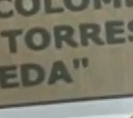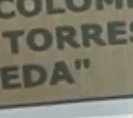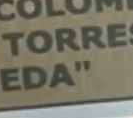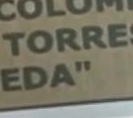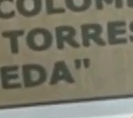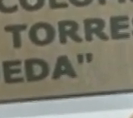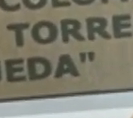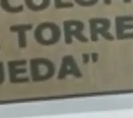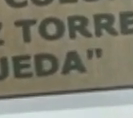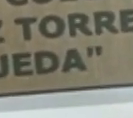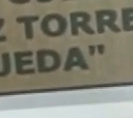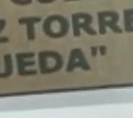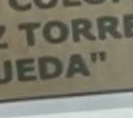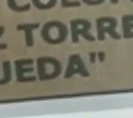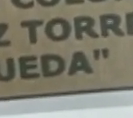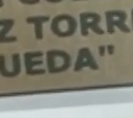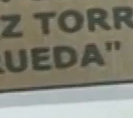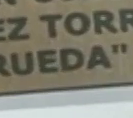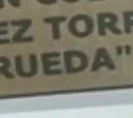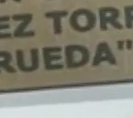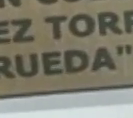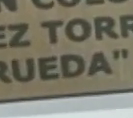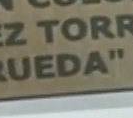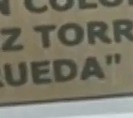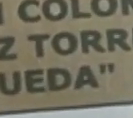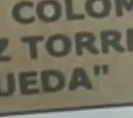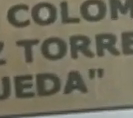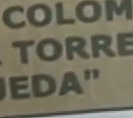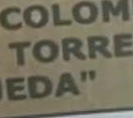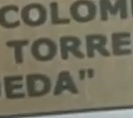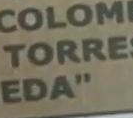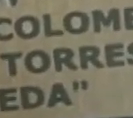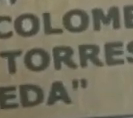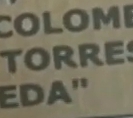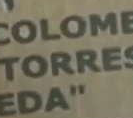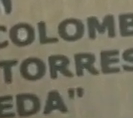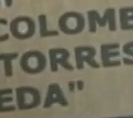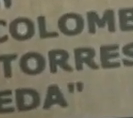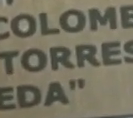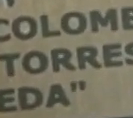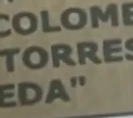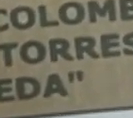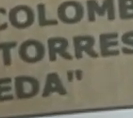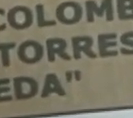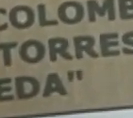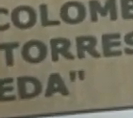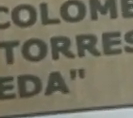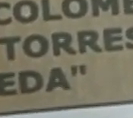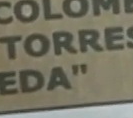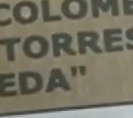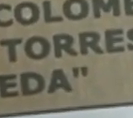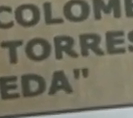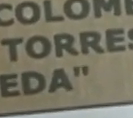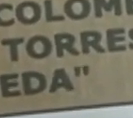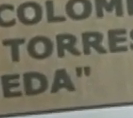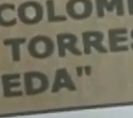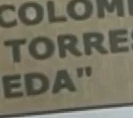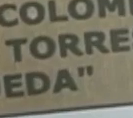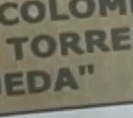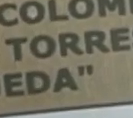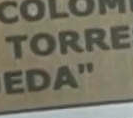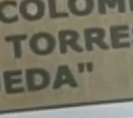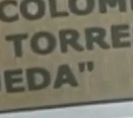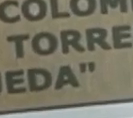en la Alta Guajira. Un narcotraficante juzgado en los tribunales de Colombia, conocido